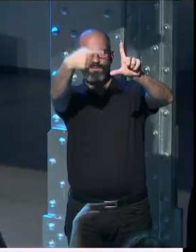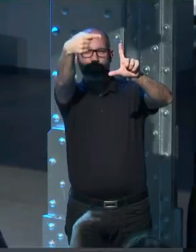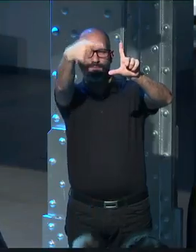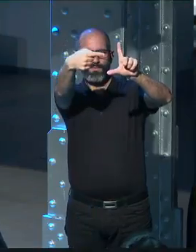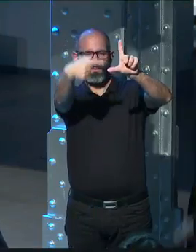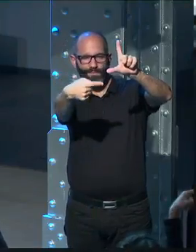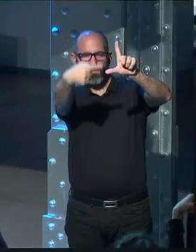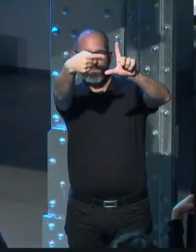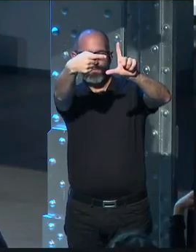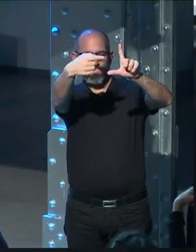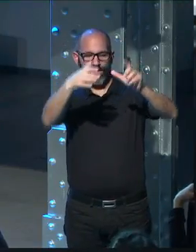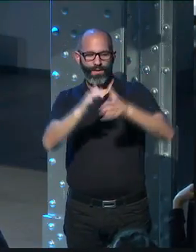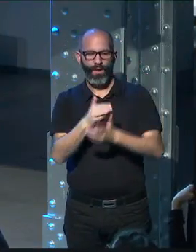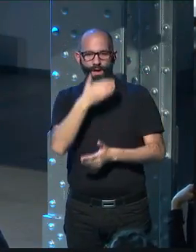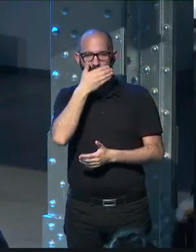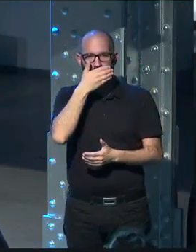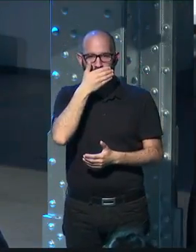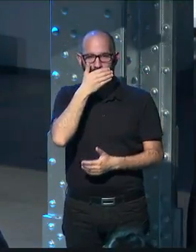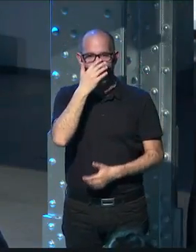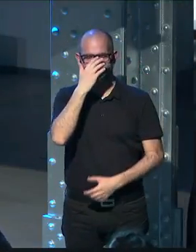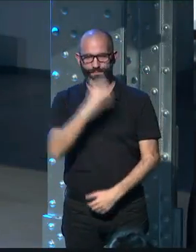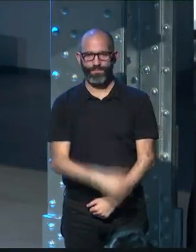soy yo. ¿Vale?